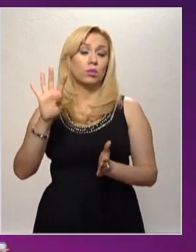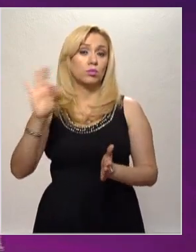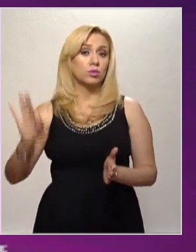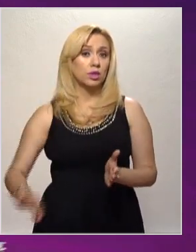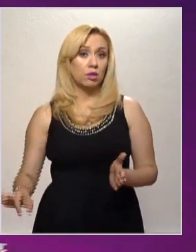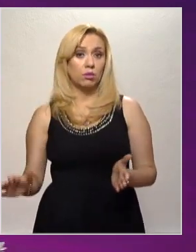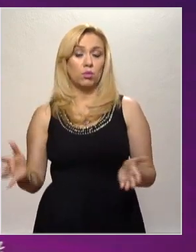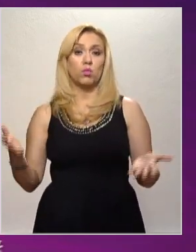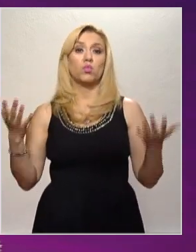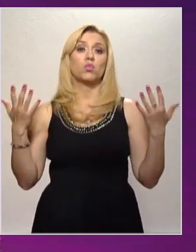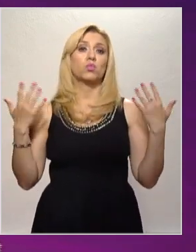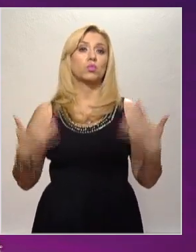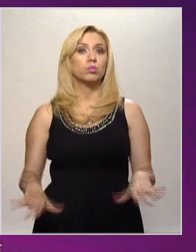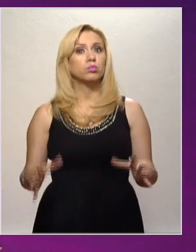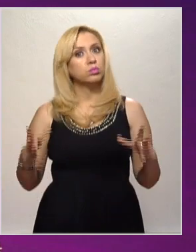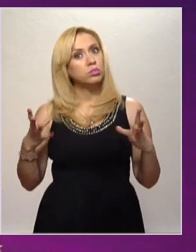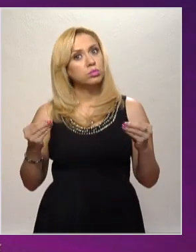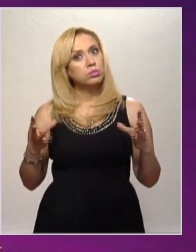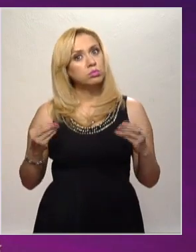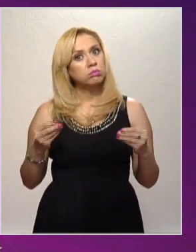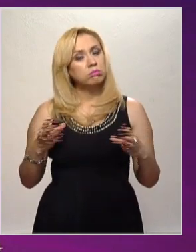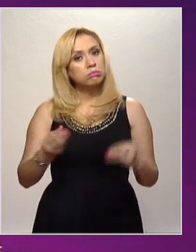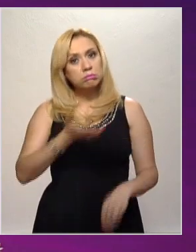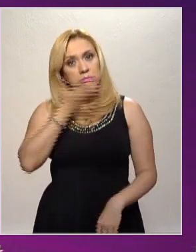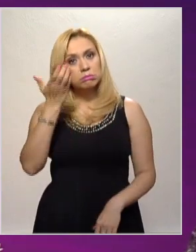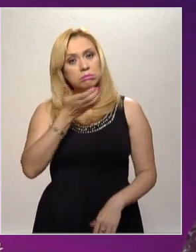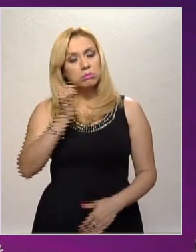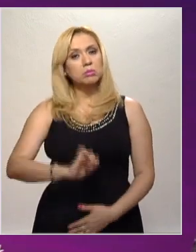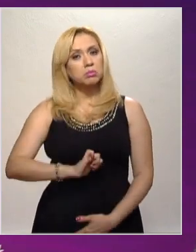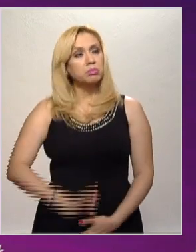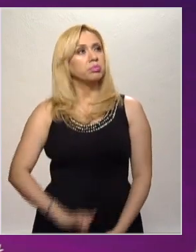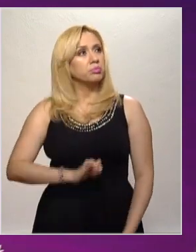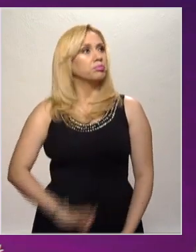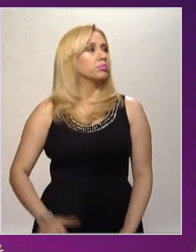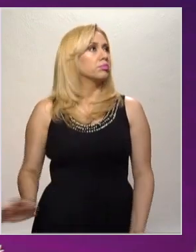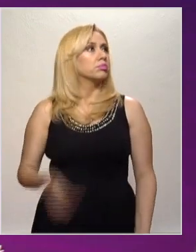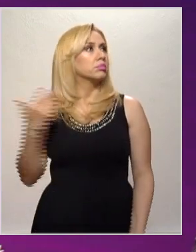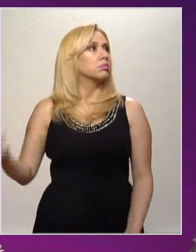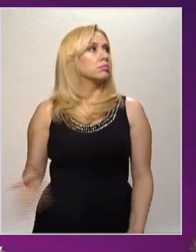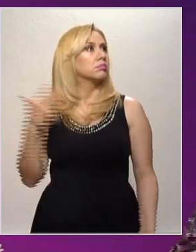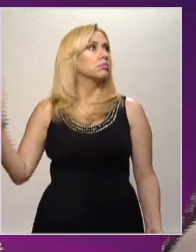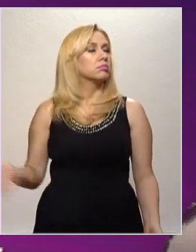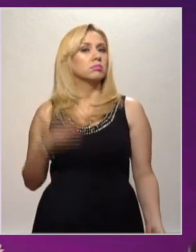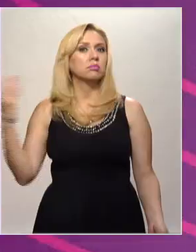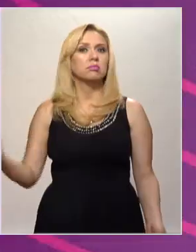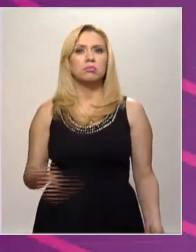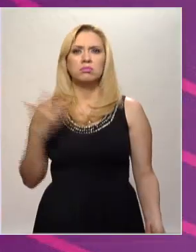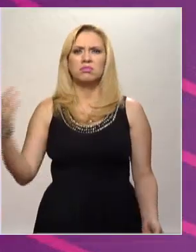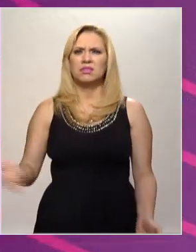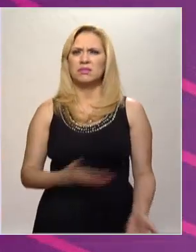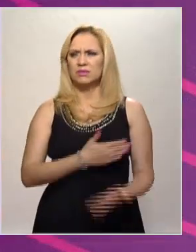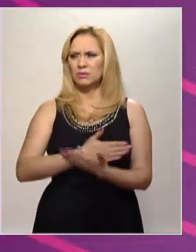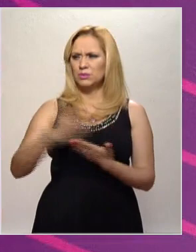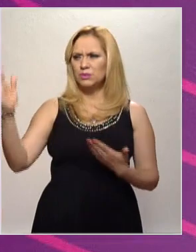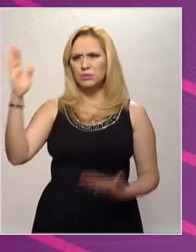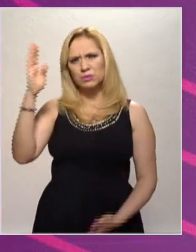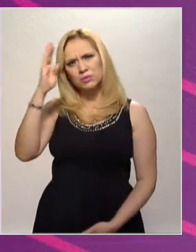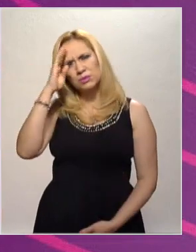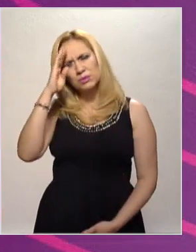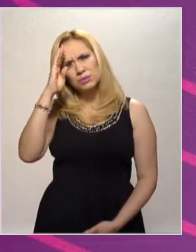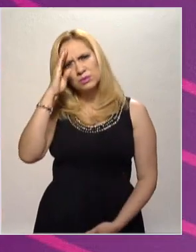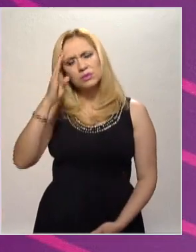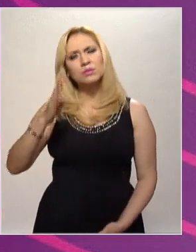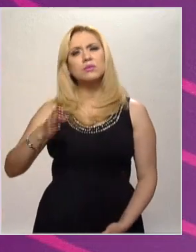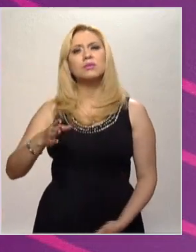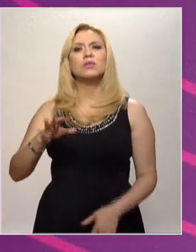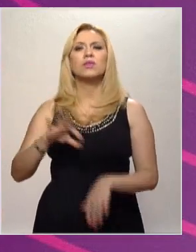Entonces, ahí te habla de cómo esta práctica se hace de una manera demasiado, de una manera excesiva, y esto es más por